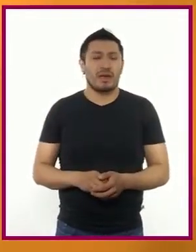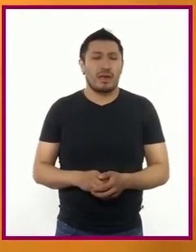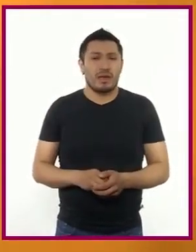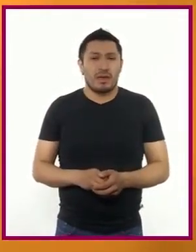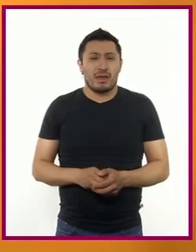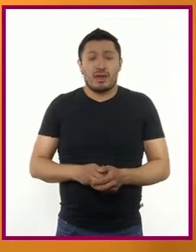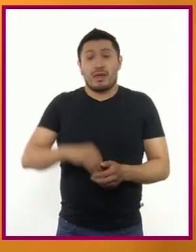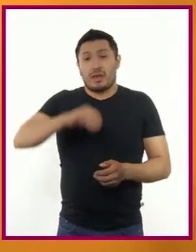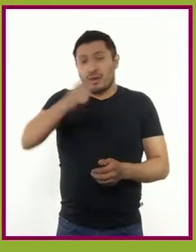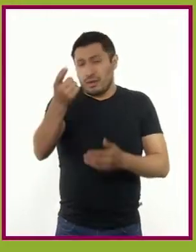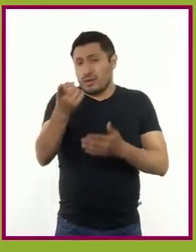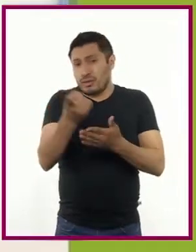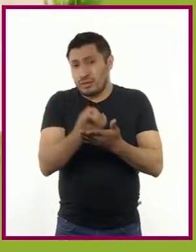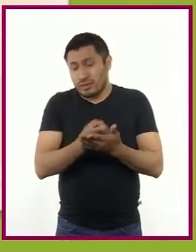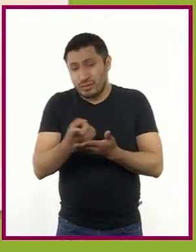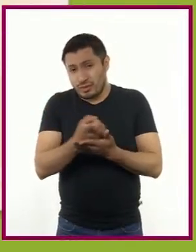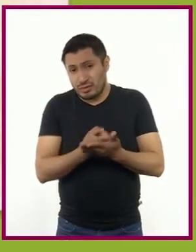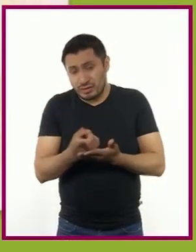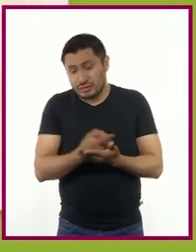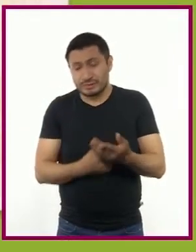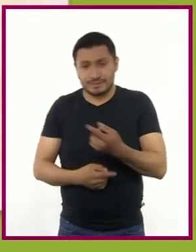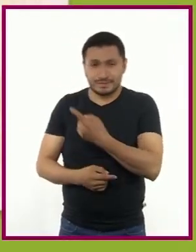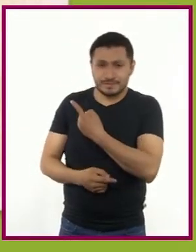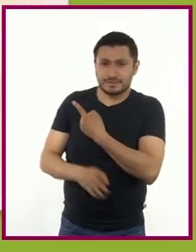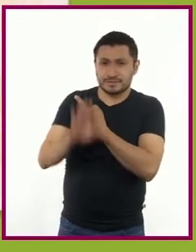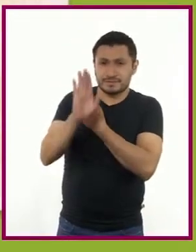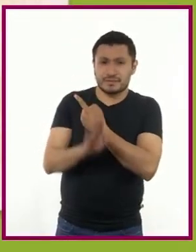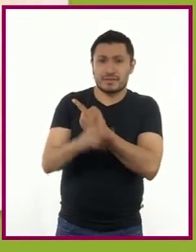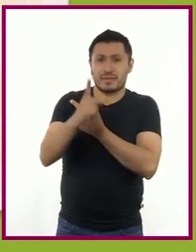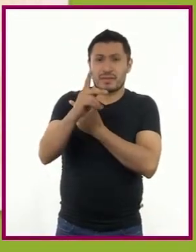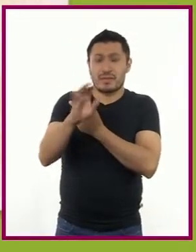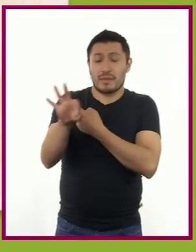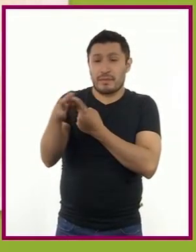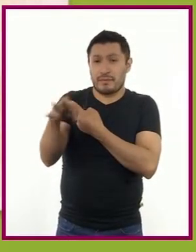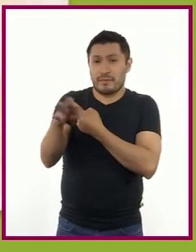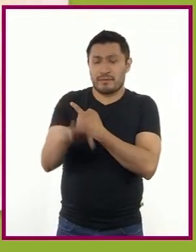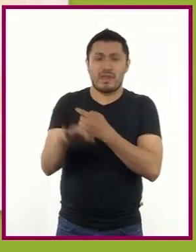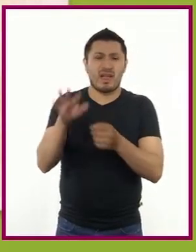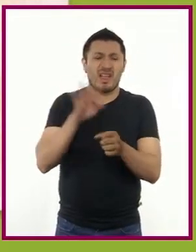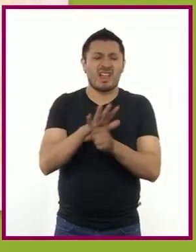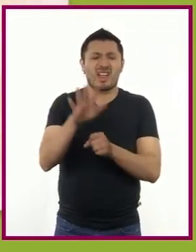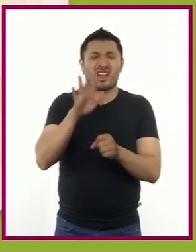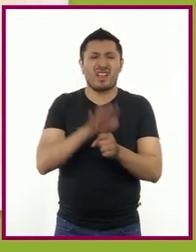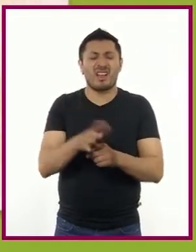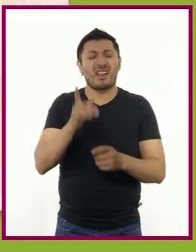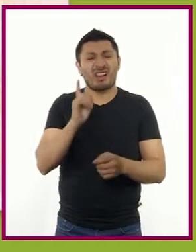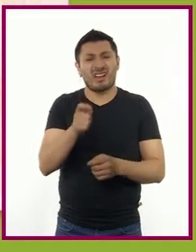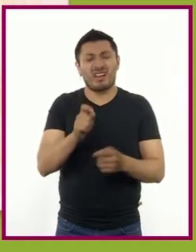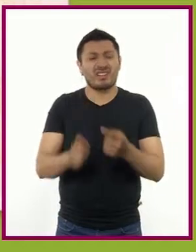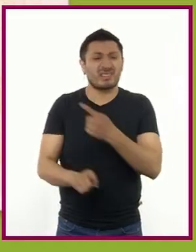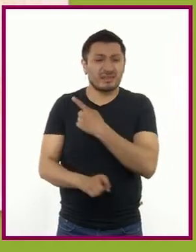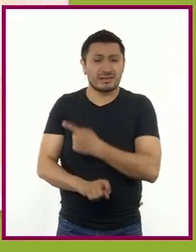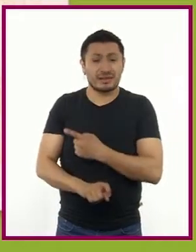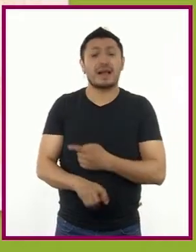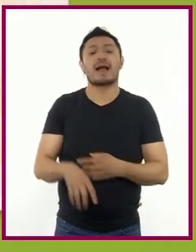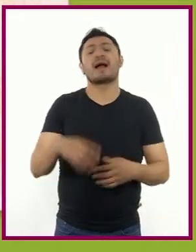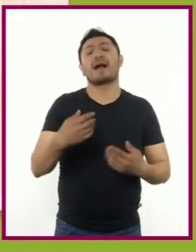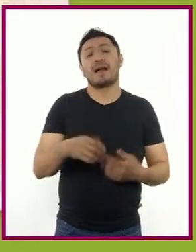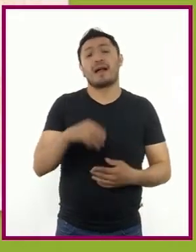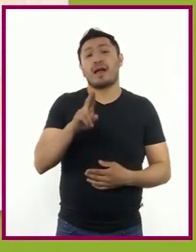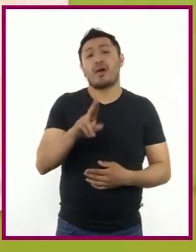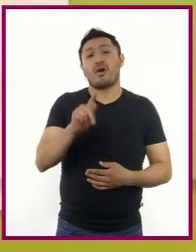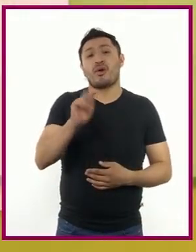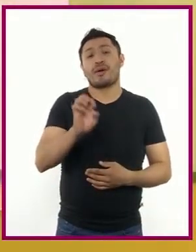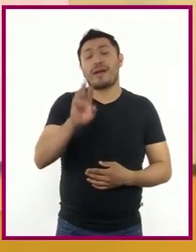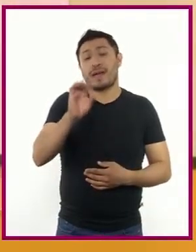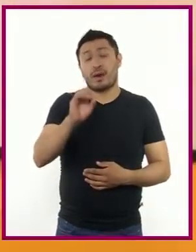otra ilustración. Parece una pera. ¿A qué órgano corresponde? Es el útero